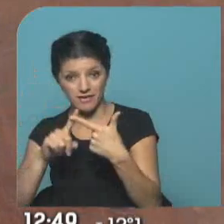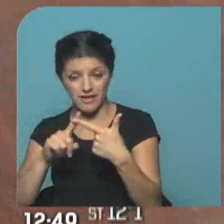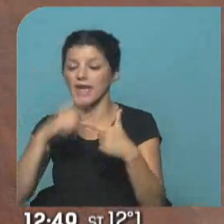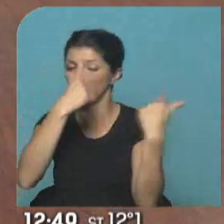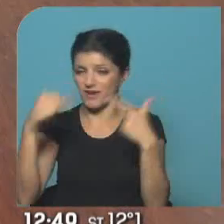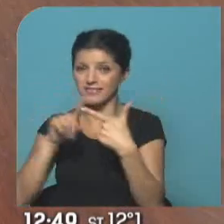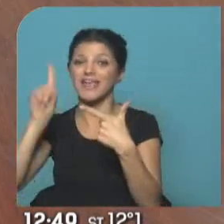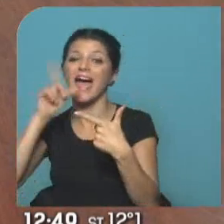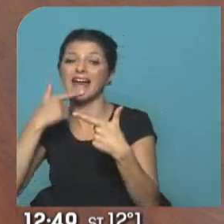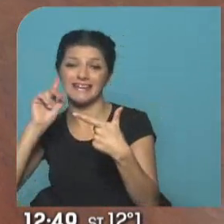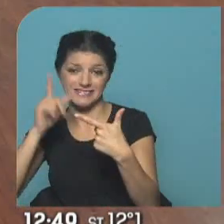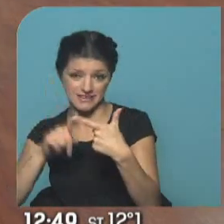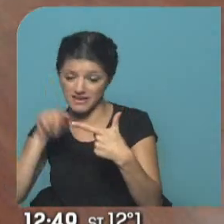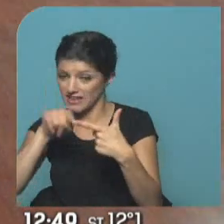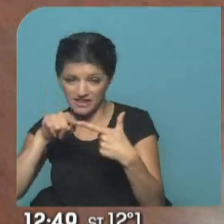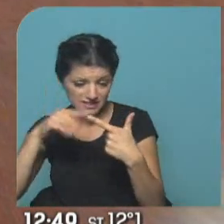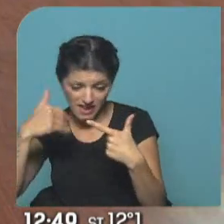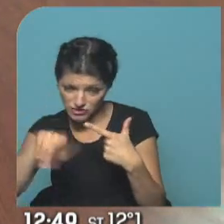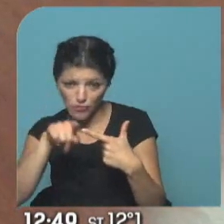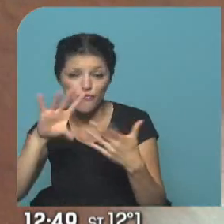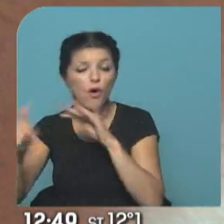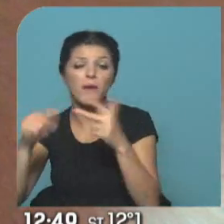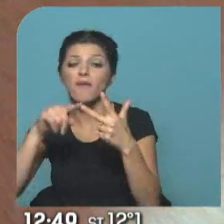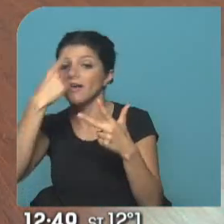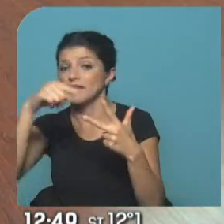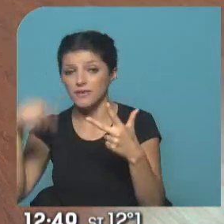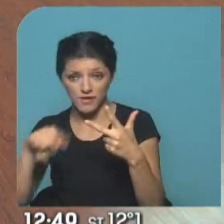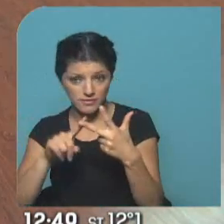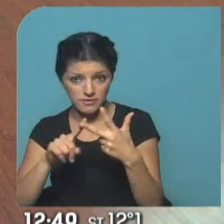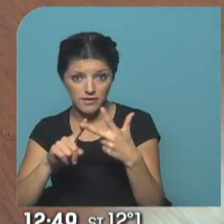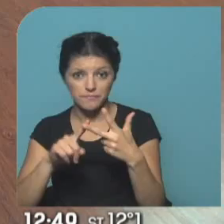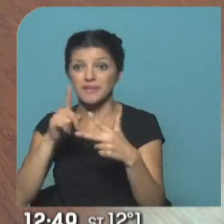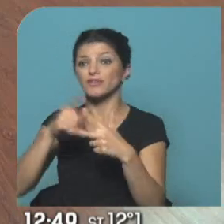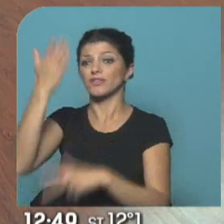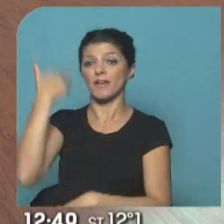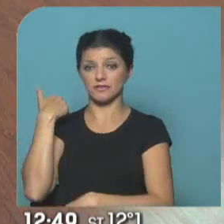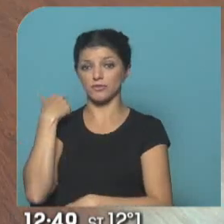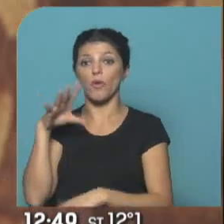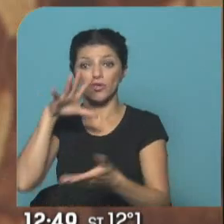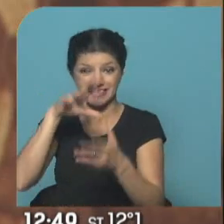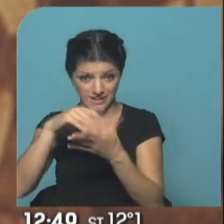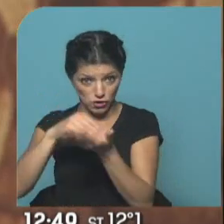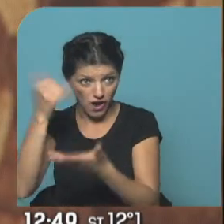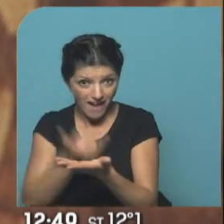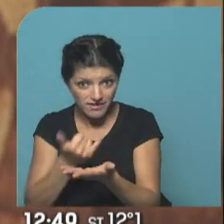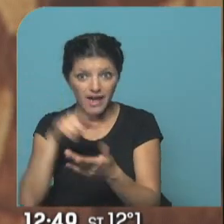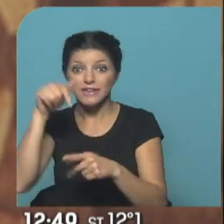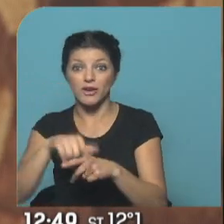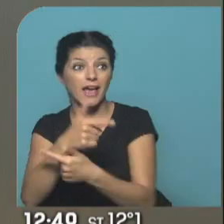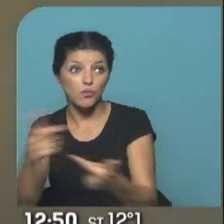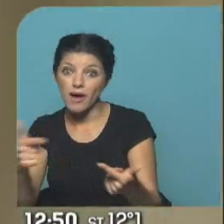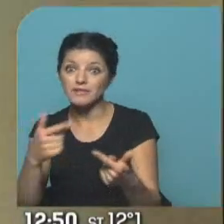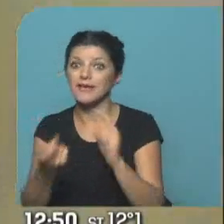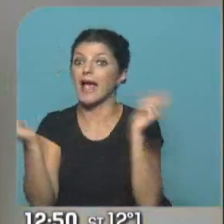Estado Islámico, que no se va a comportar de la misma manera el Estado Islámico cuando tenía una entidad político-territorial que ahora que ya no la tiene más, digamos. Pero porque